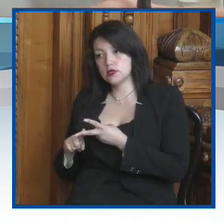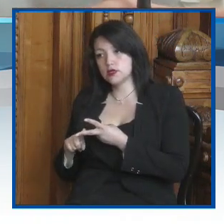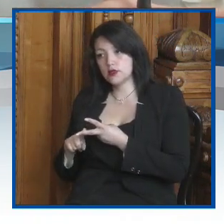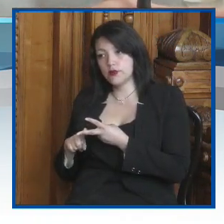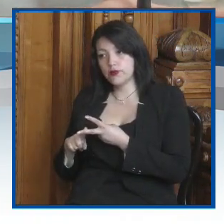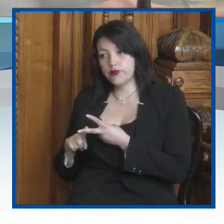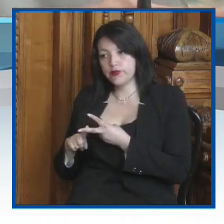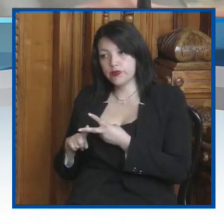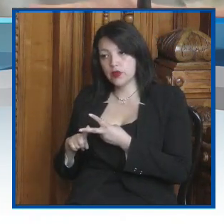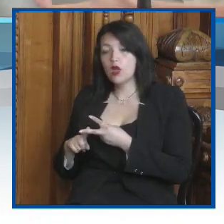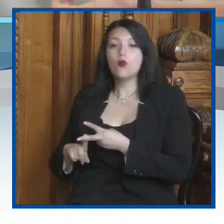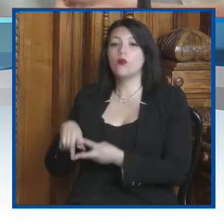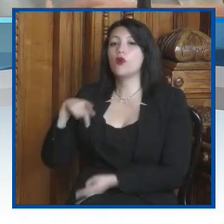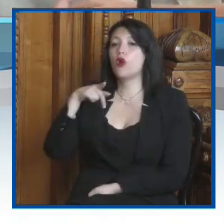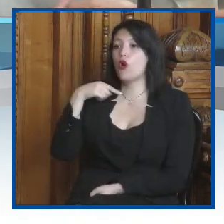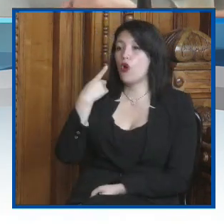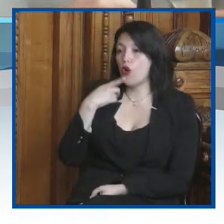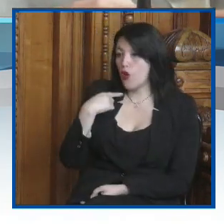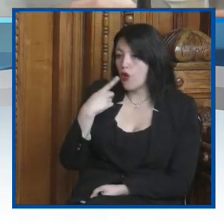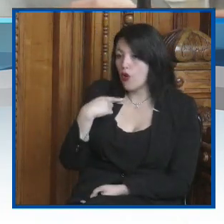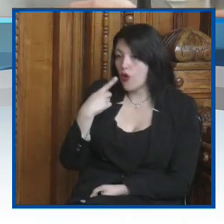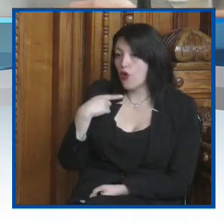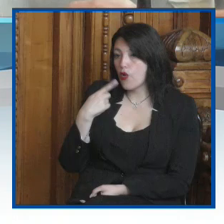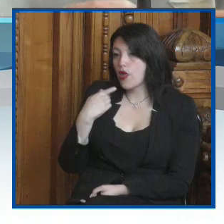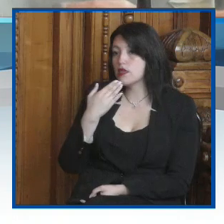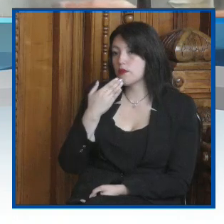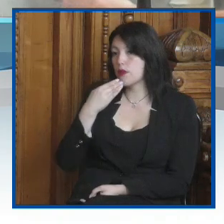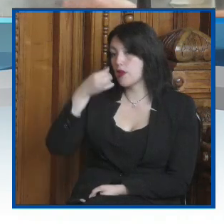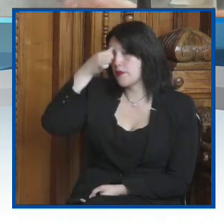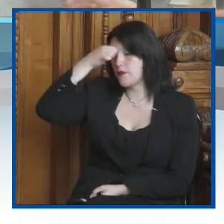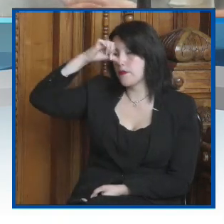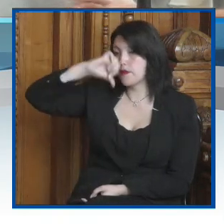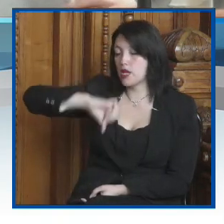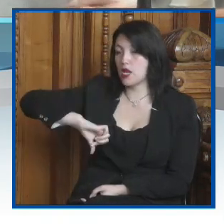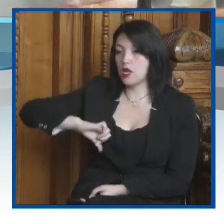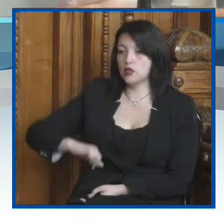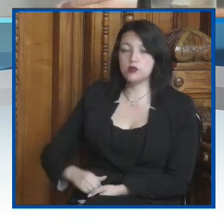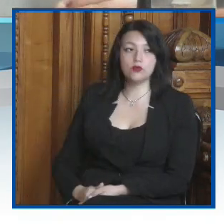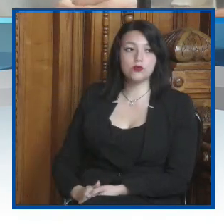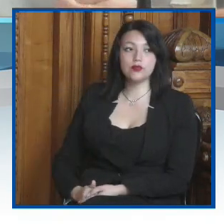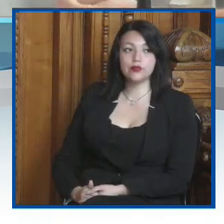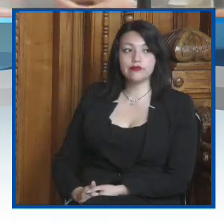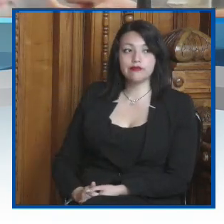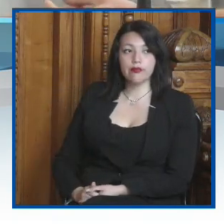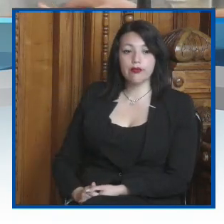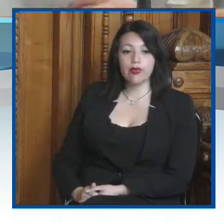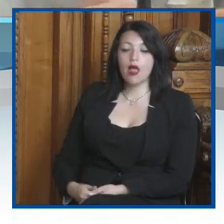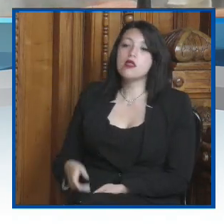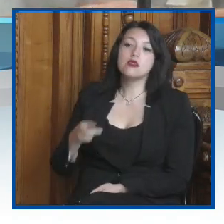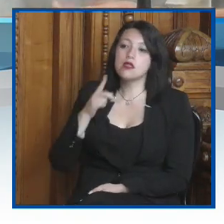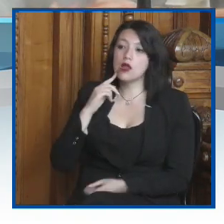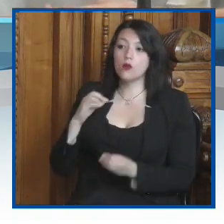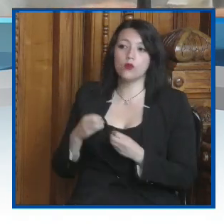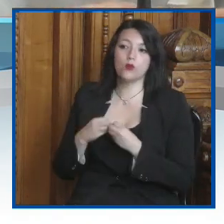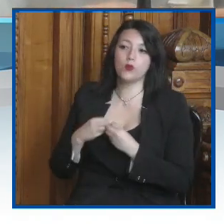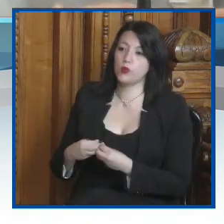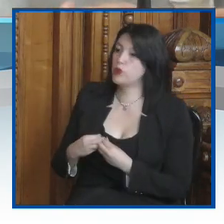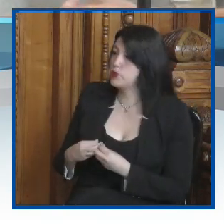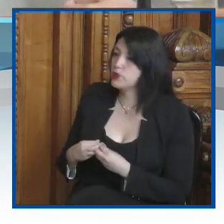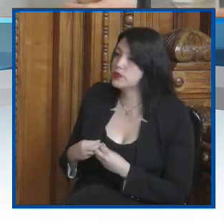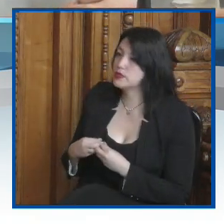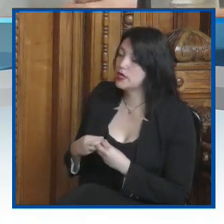juicio oral y juez de ejecución penal. Entonces, tenemos gran cantidad de